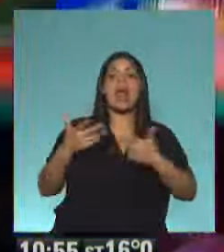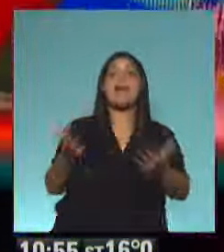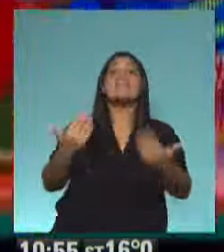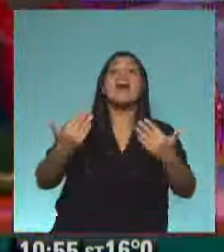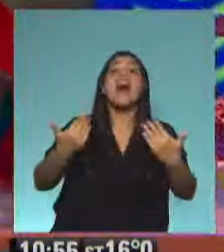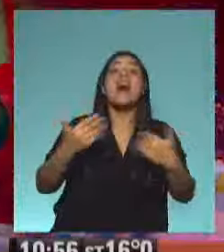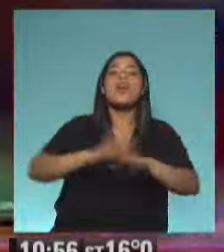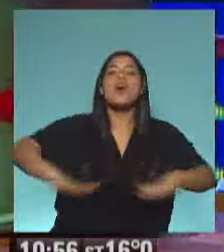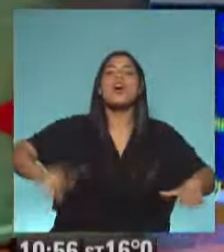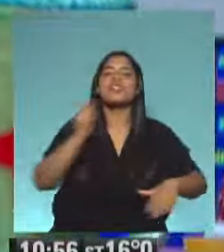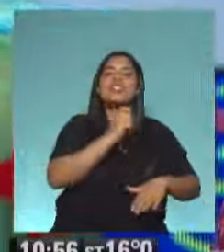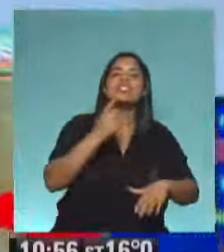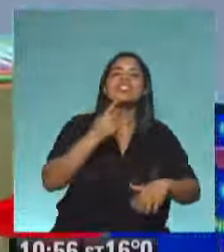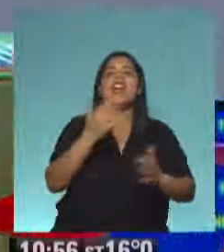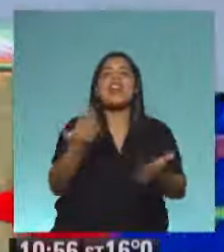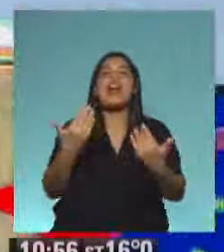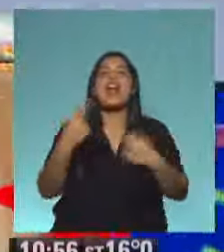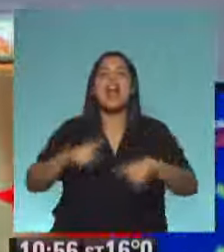todos los chicos y las chicas!